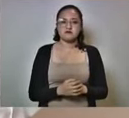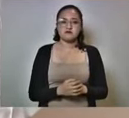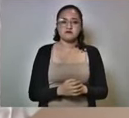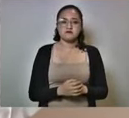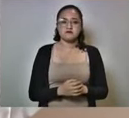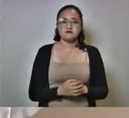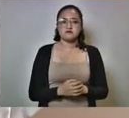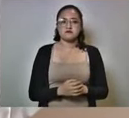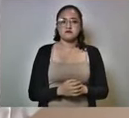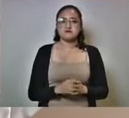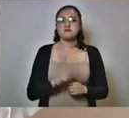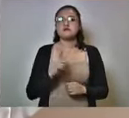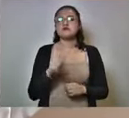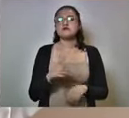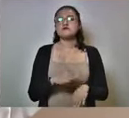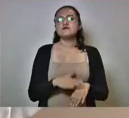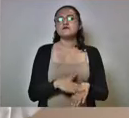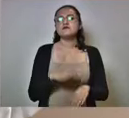mucho más